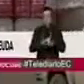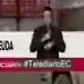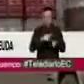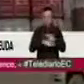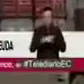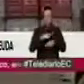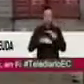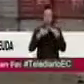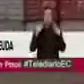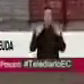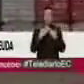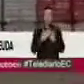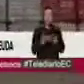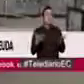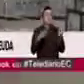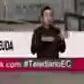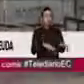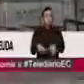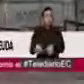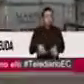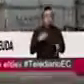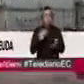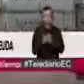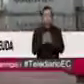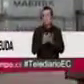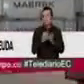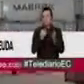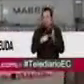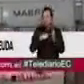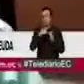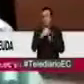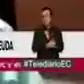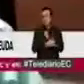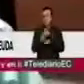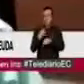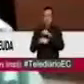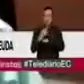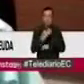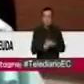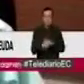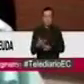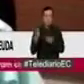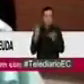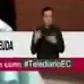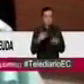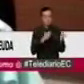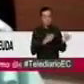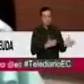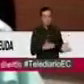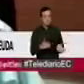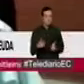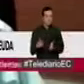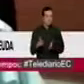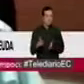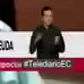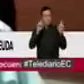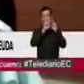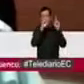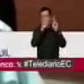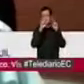se benefician directamente actividades económicas como las de exportación. De esta manera, los créditos que las